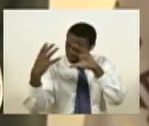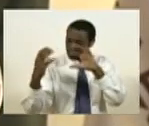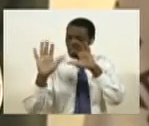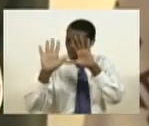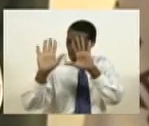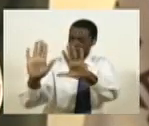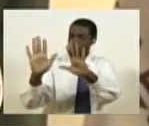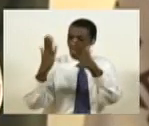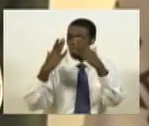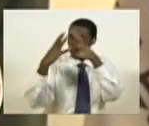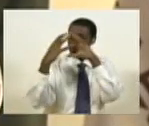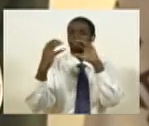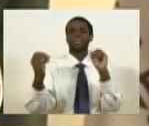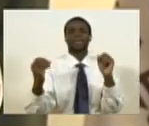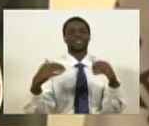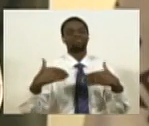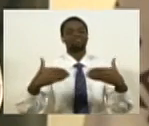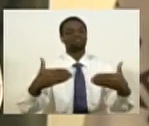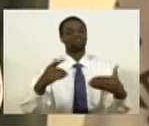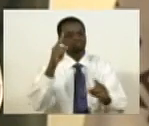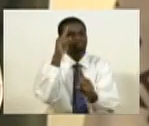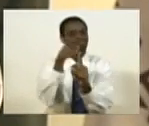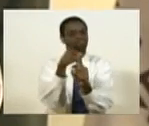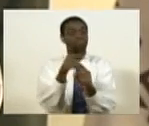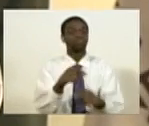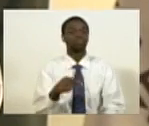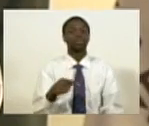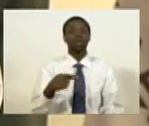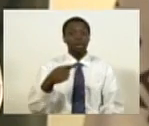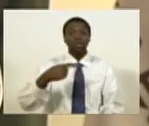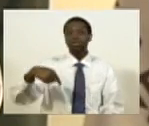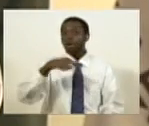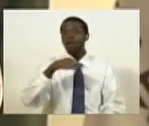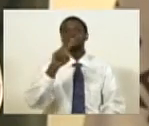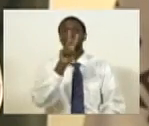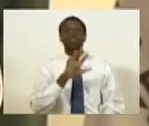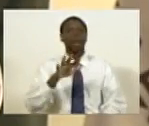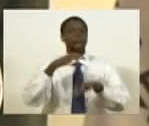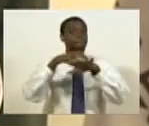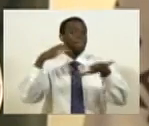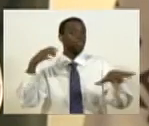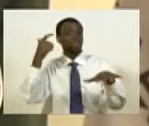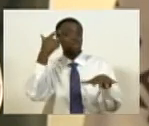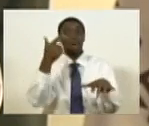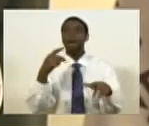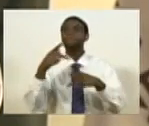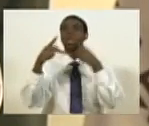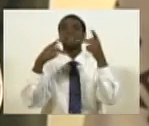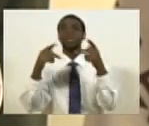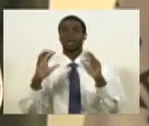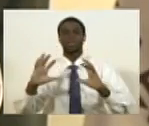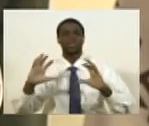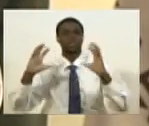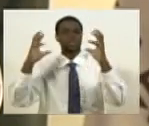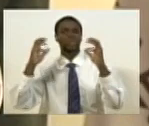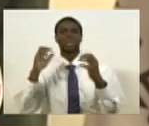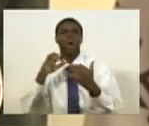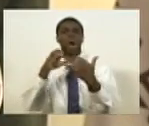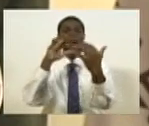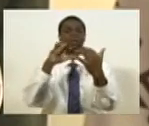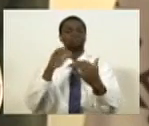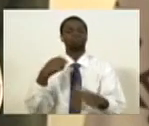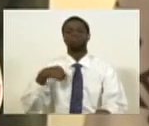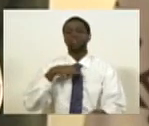país está en desacuerdo con fórmulas violentas para la acción política, porque ha sido un